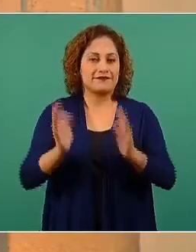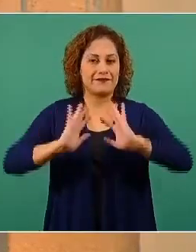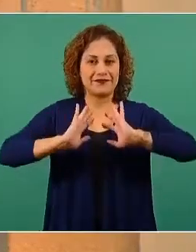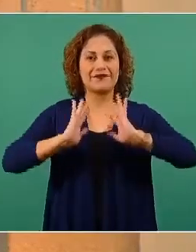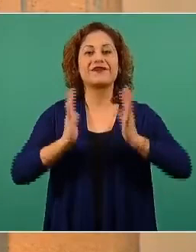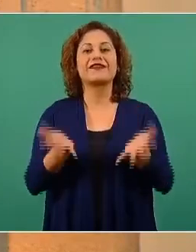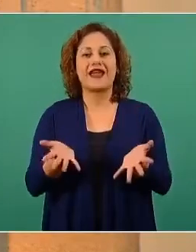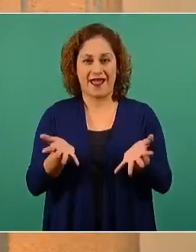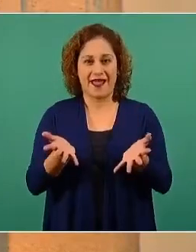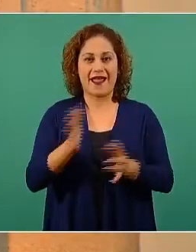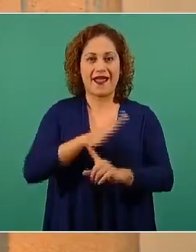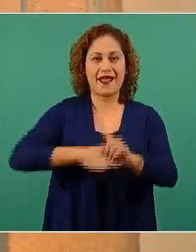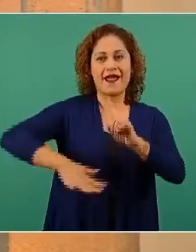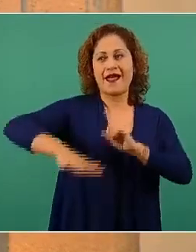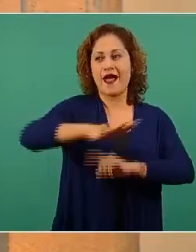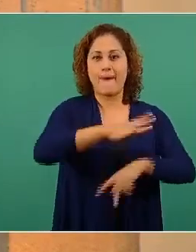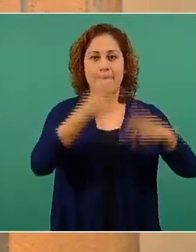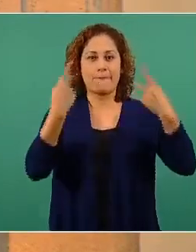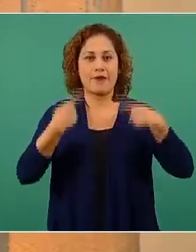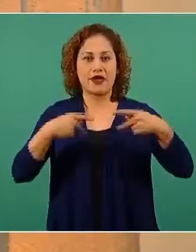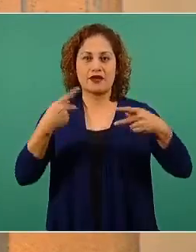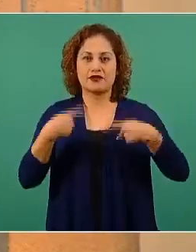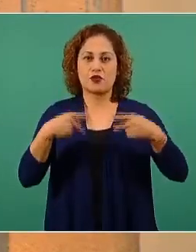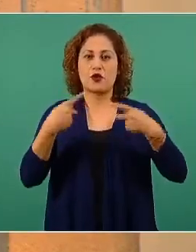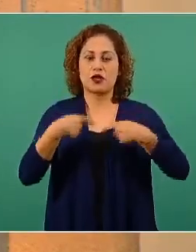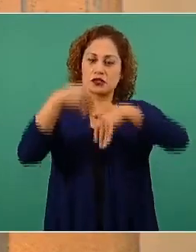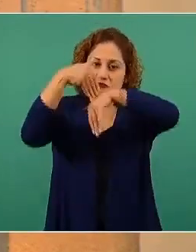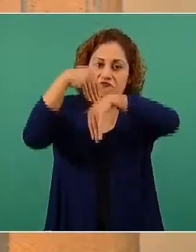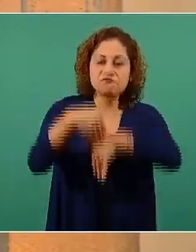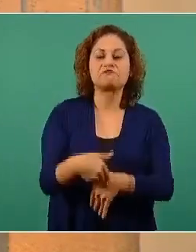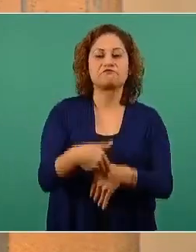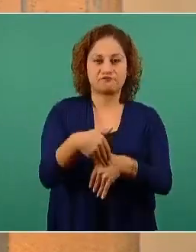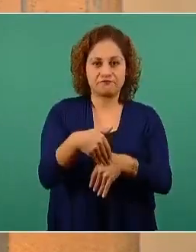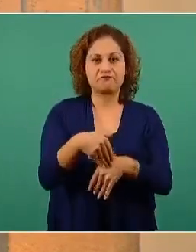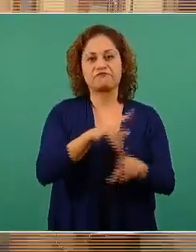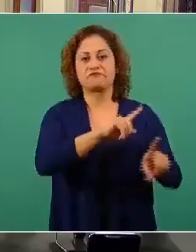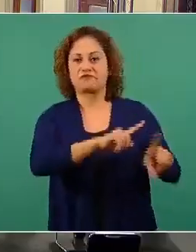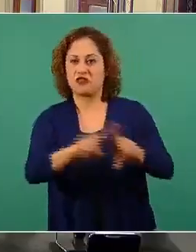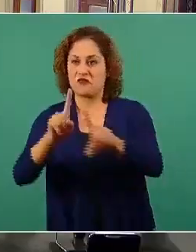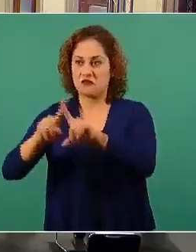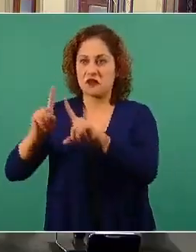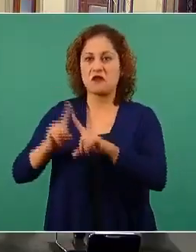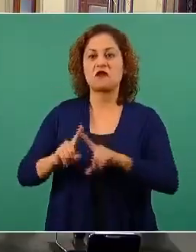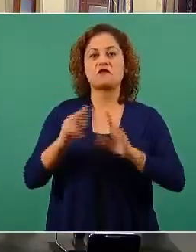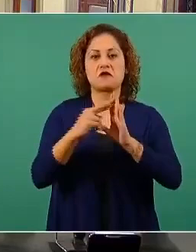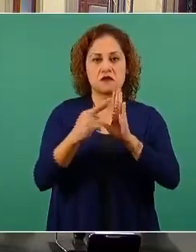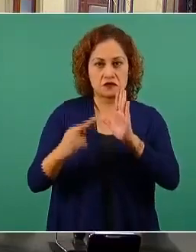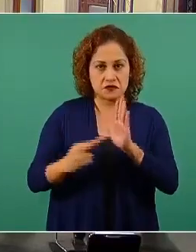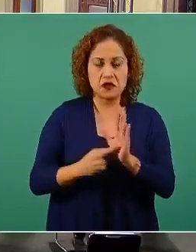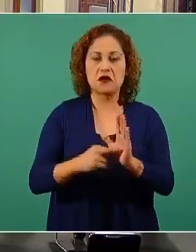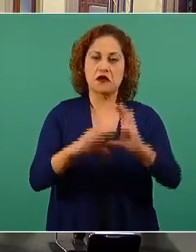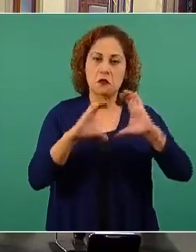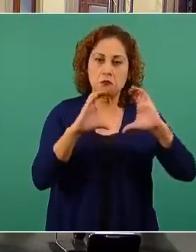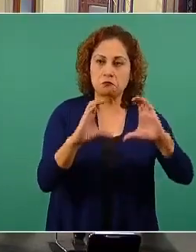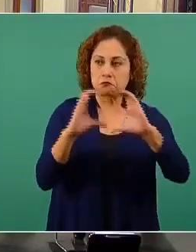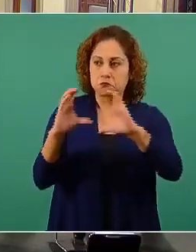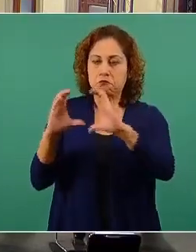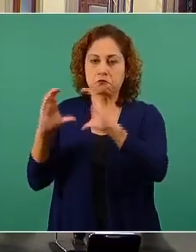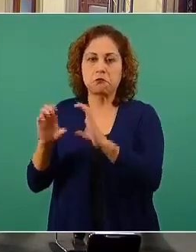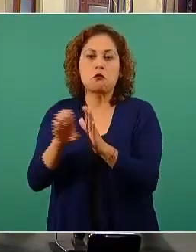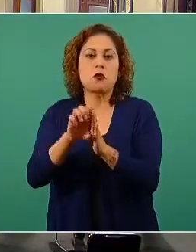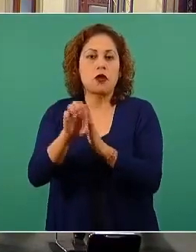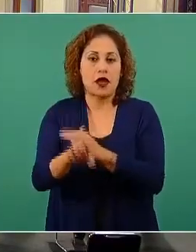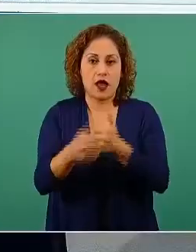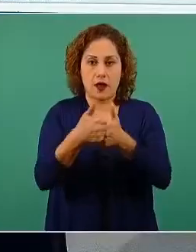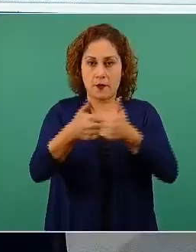práctica y que la población está contribuyendo con la implementación de las medidas preventivas. La sana